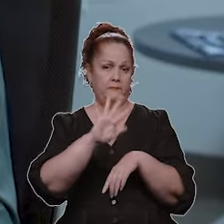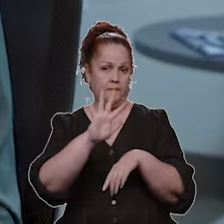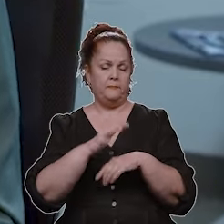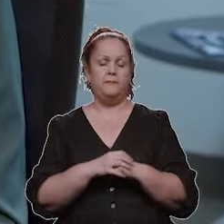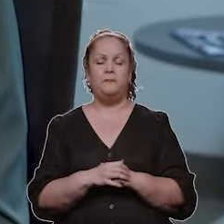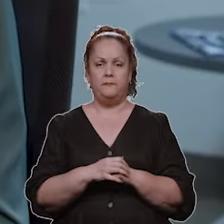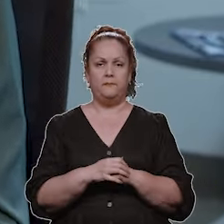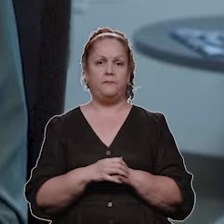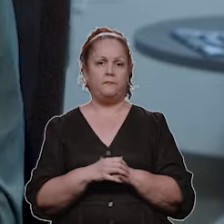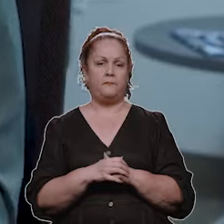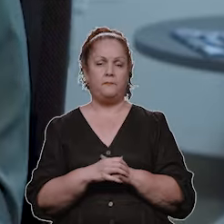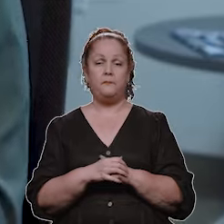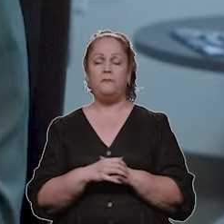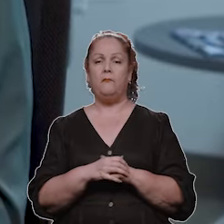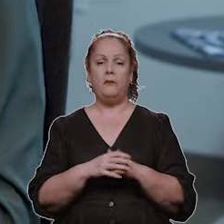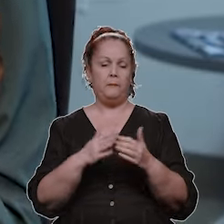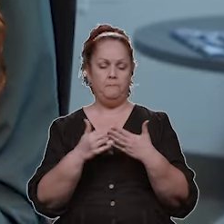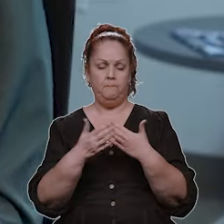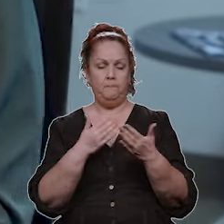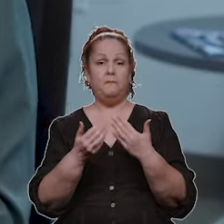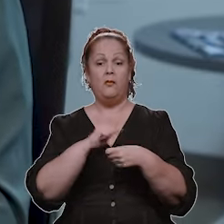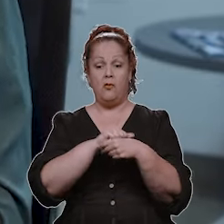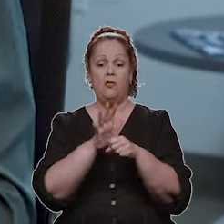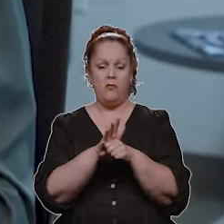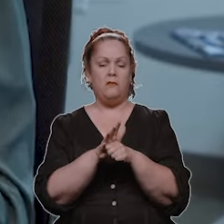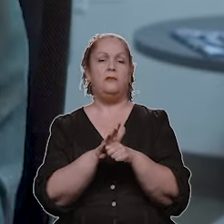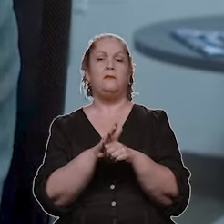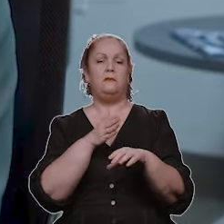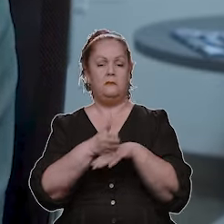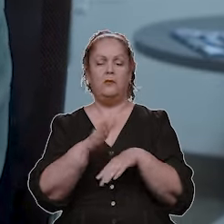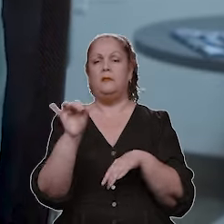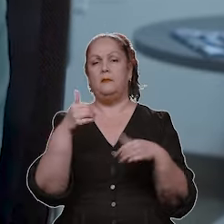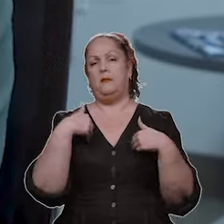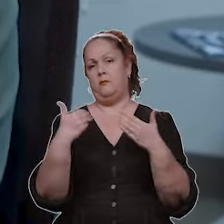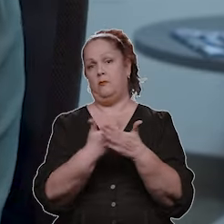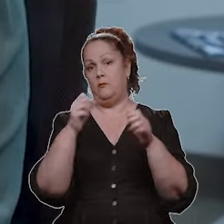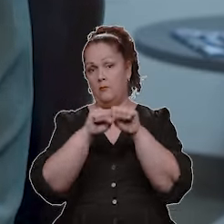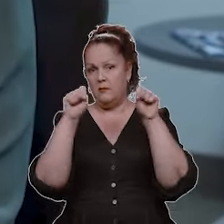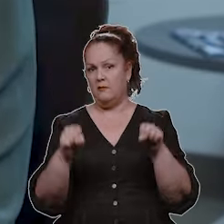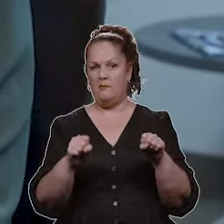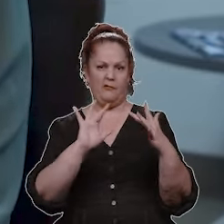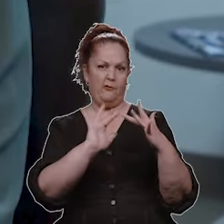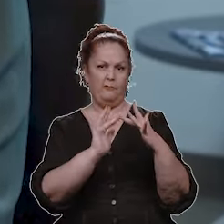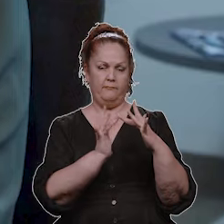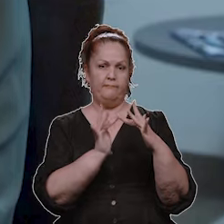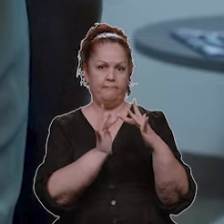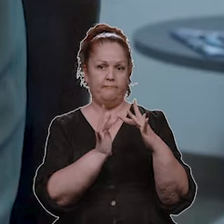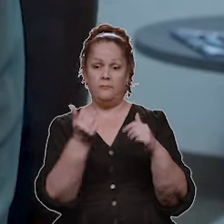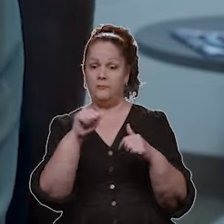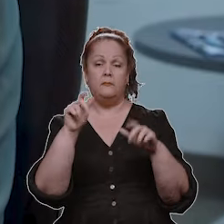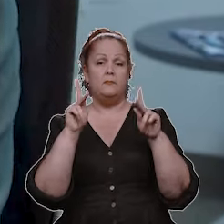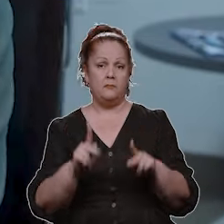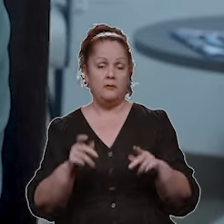extendido de las 5 de la tarde no obstante luego de la pandemia también hemos implementado un nuevo sistema que es todo electrónico y